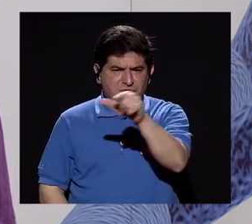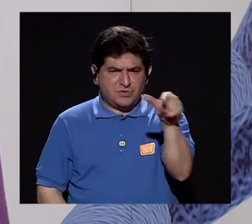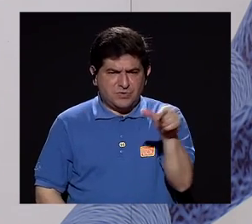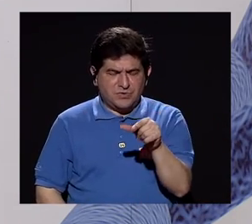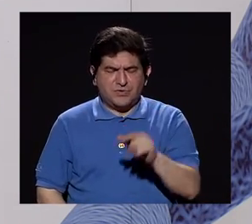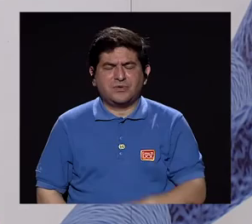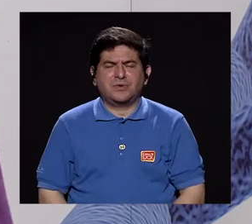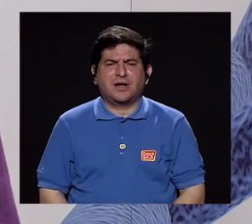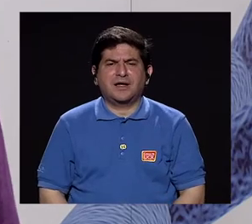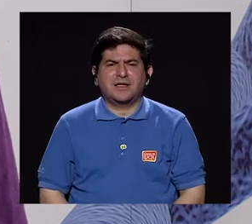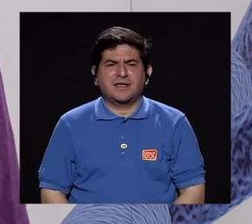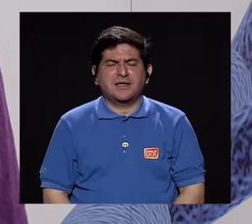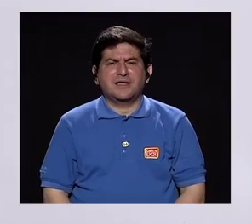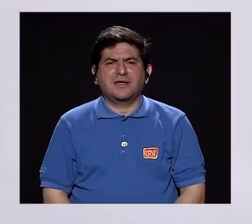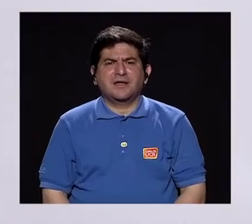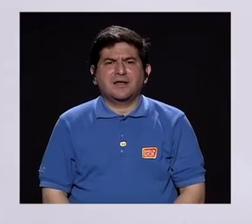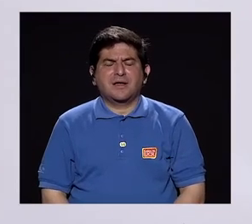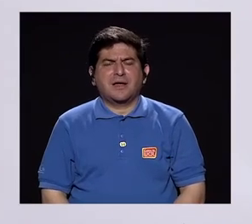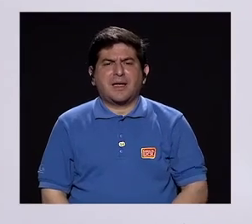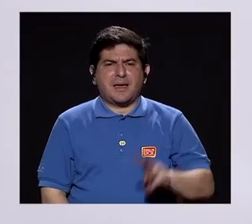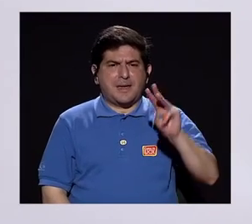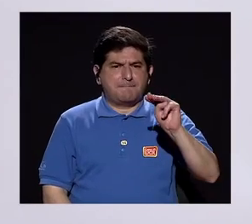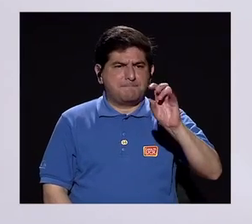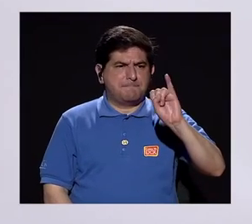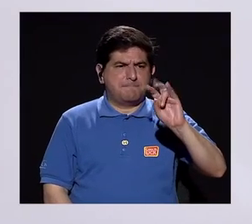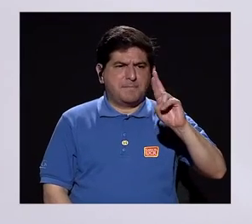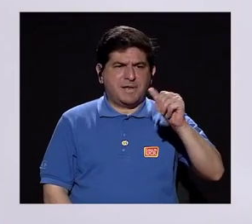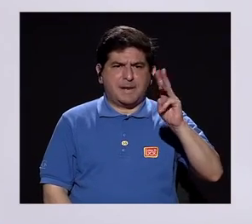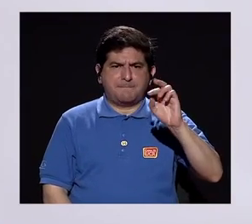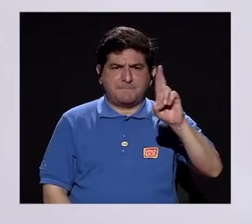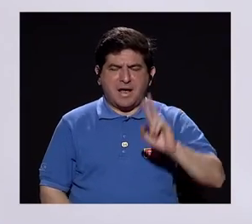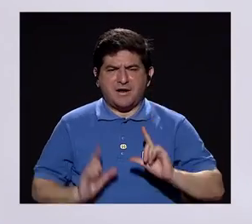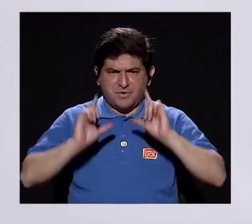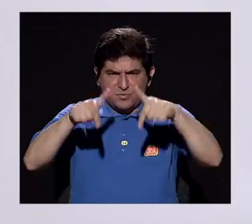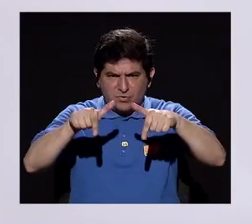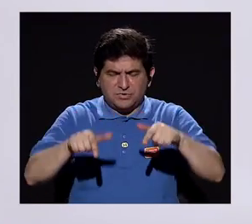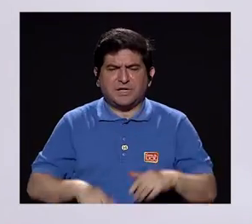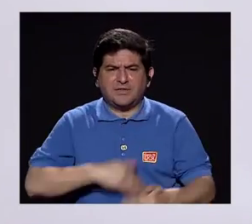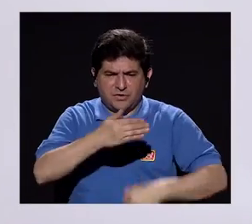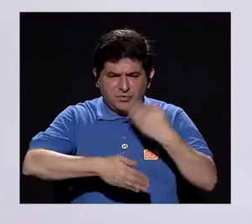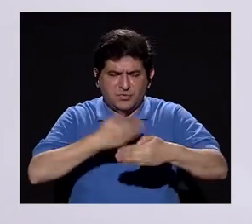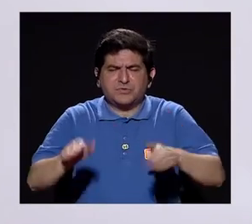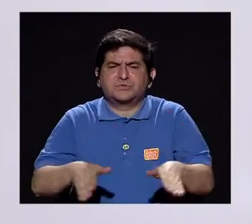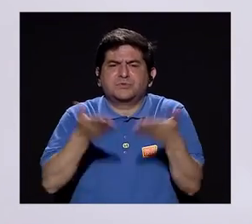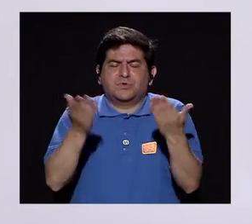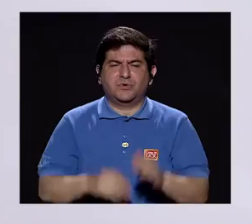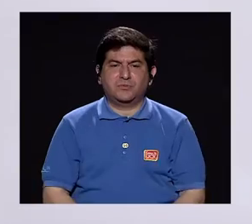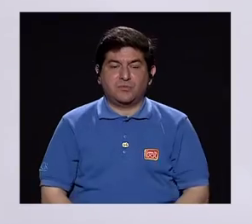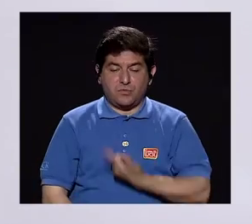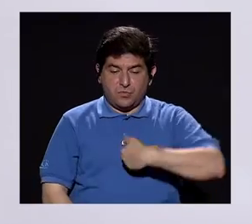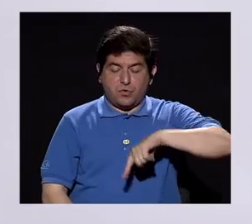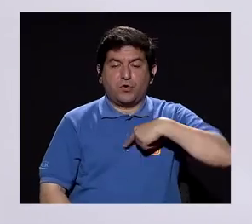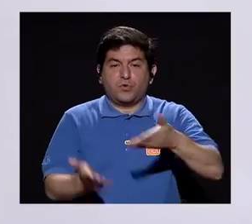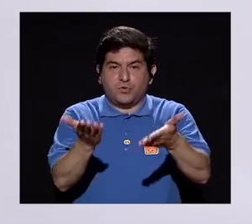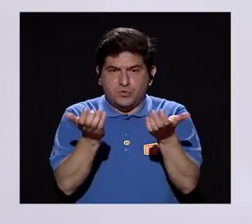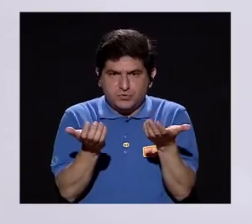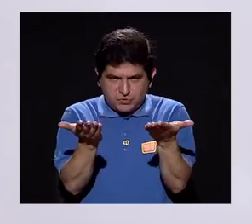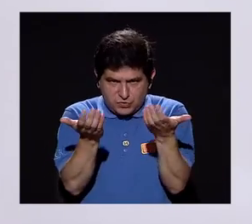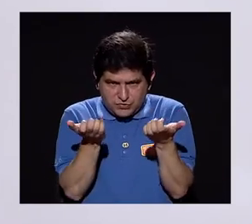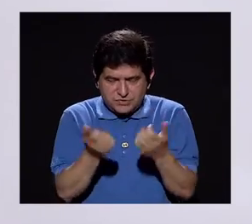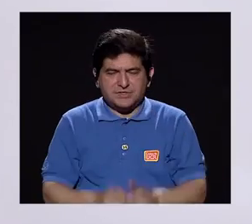de montes de oro en miramar en el proyecto bueno buscando opciones verdad este queríamos tratar